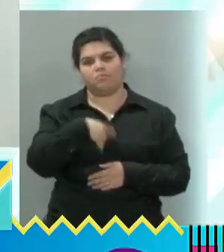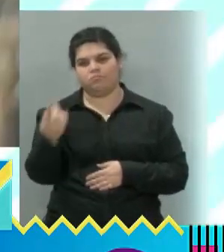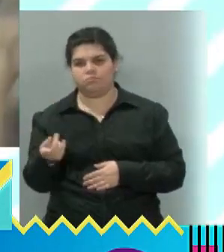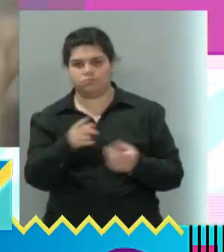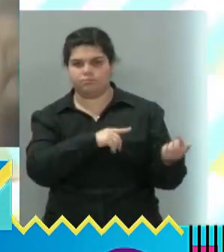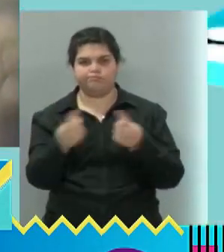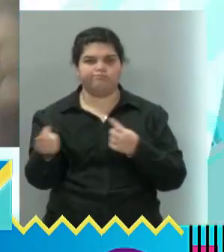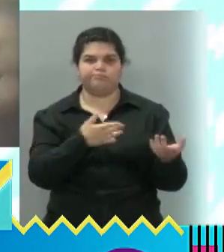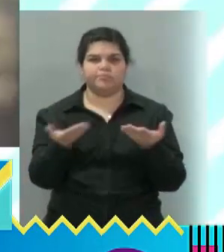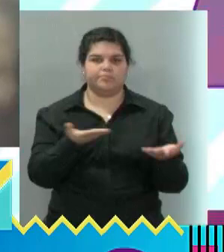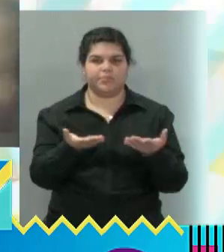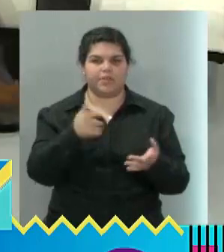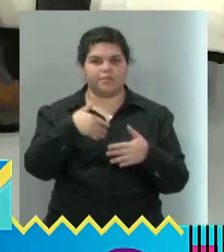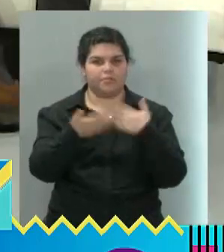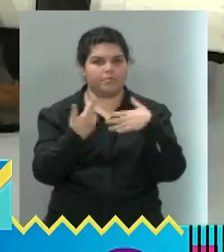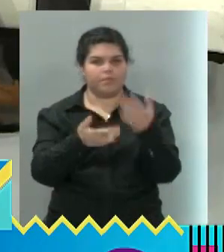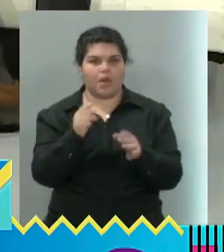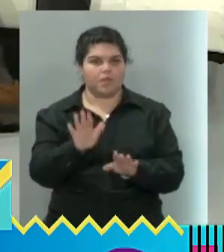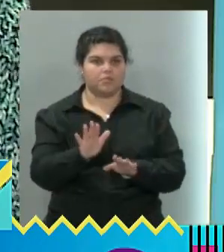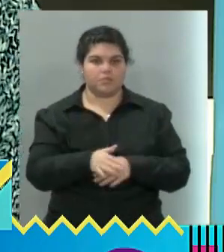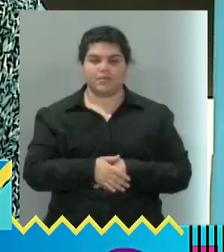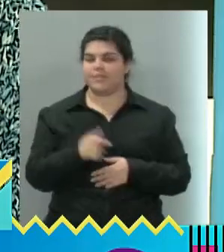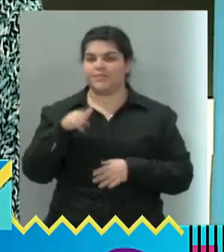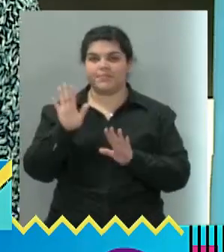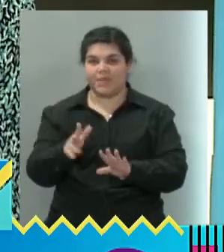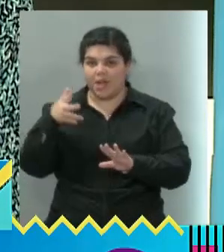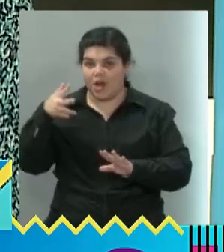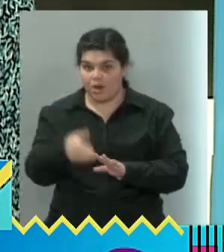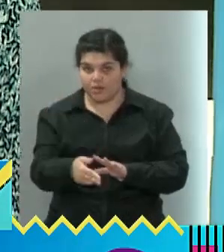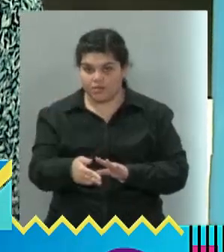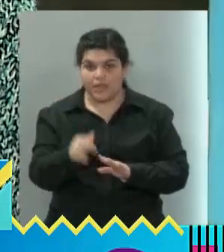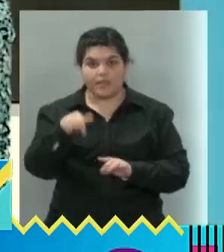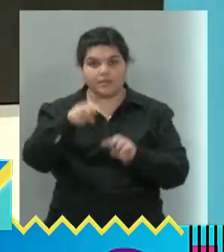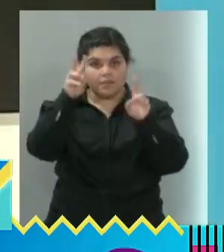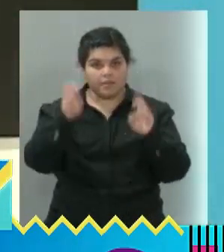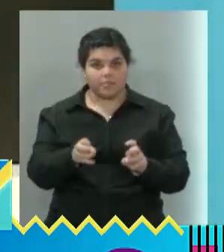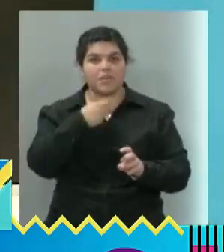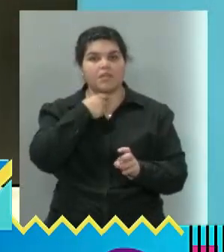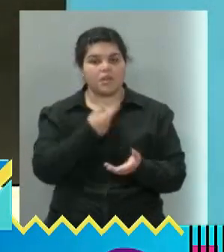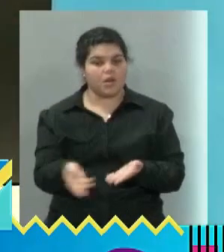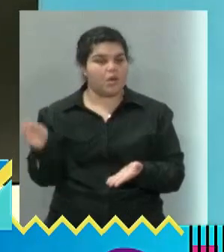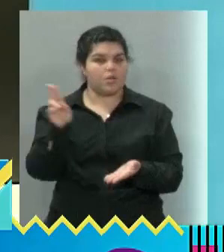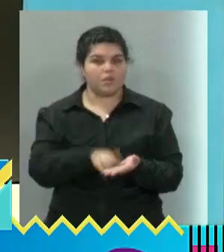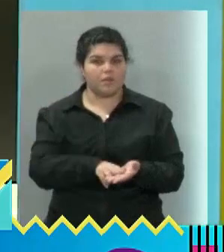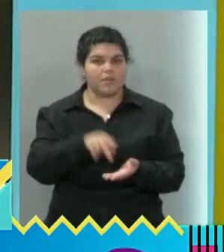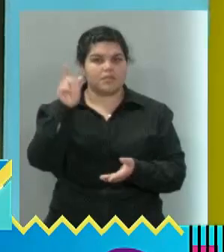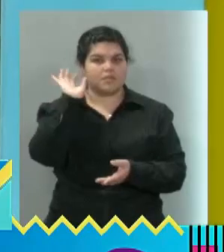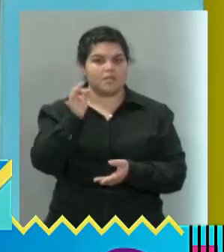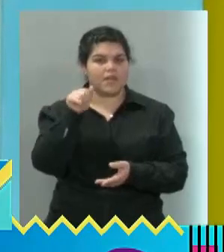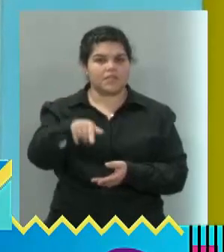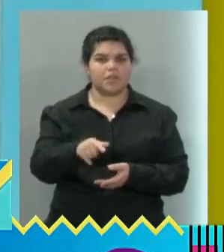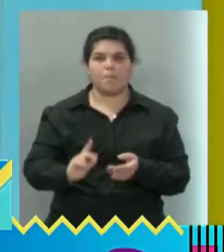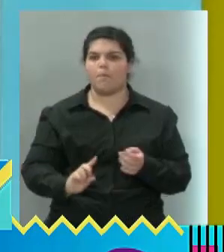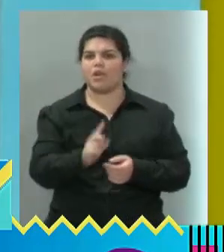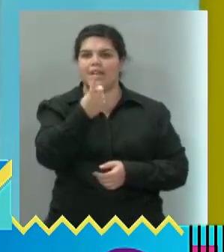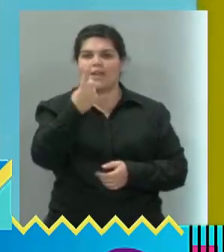es un debate. Me voy a quedar con eso, porque nos tenemos que ir al corte, pero es uno de los temas que queremos retomar, y es esta monarquía incaica, que quizás